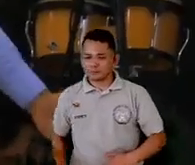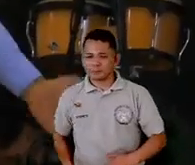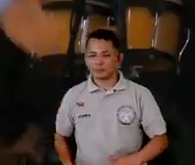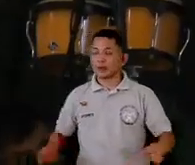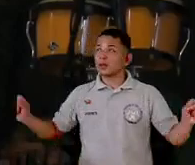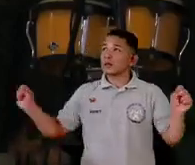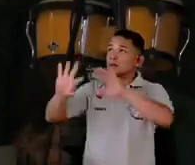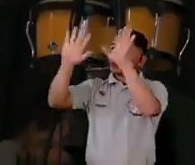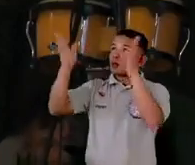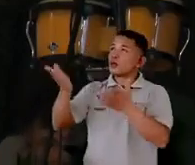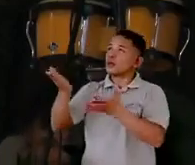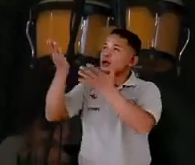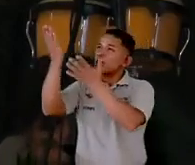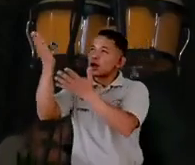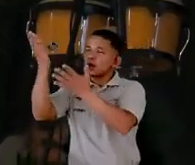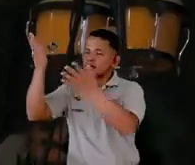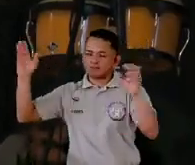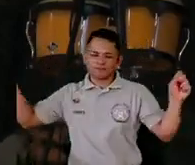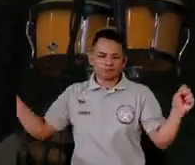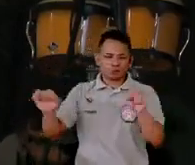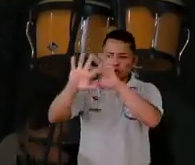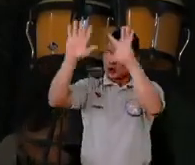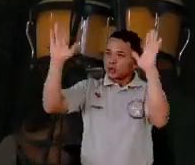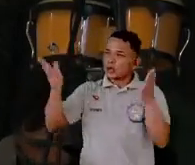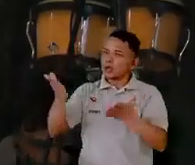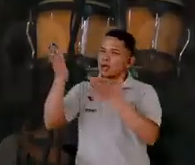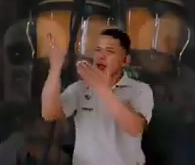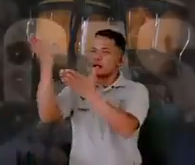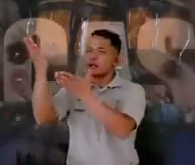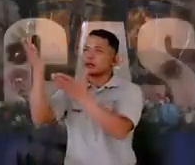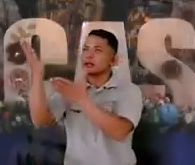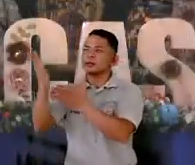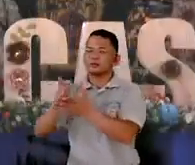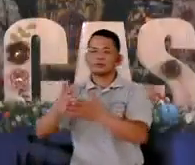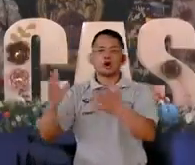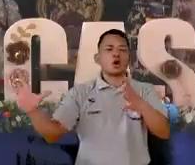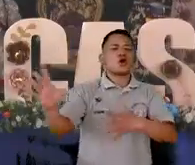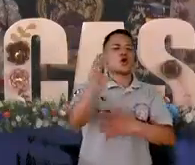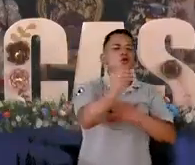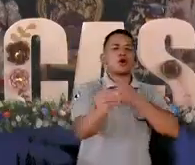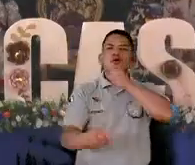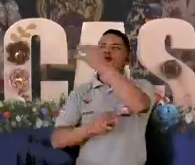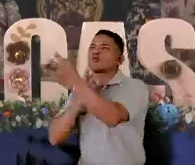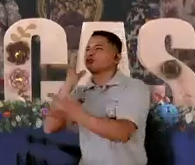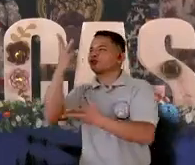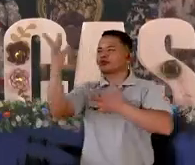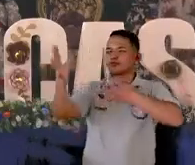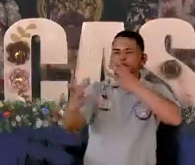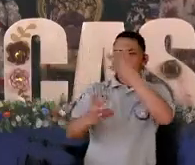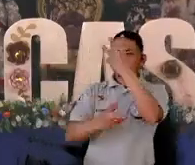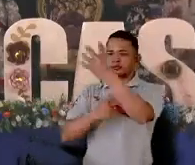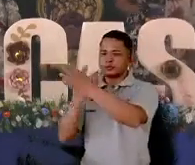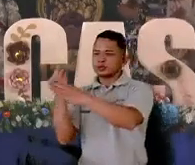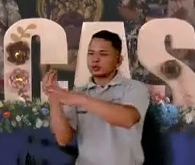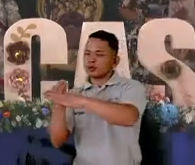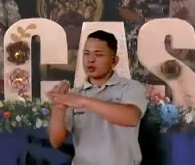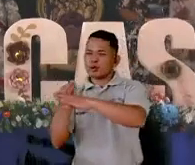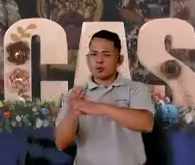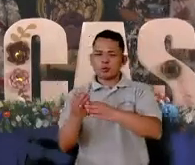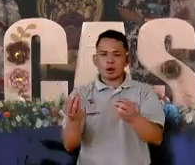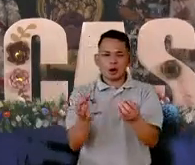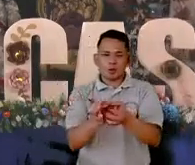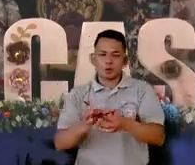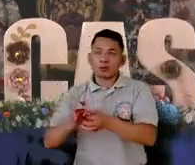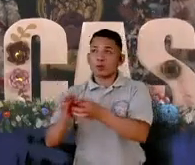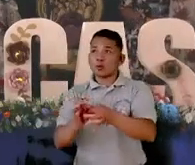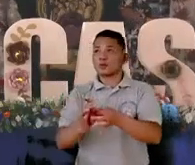Gloria a Él, gloria a Él, grite todo su pueblo a una voz. Gloria